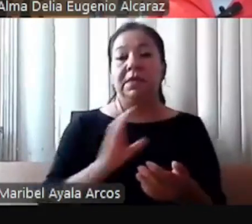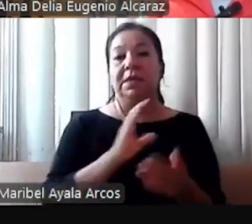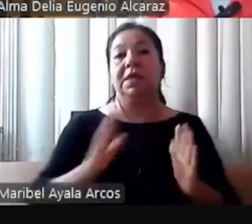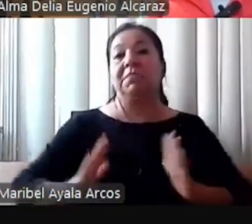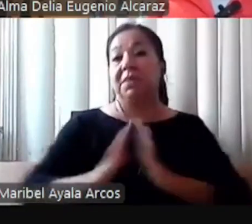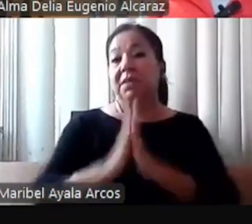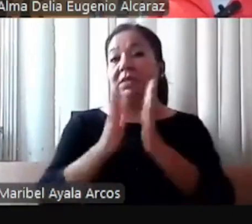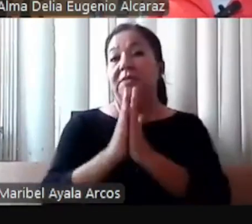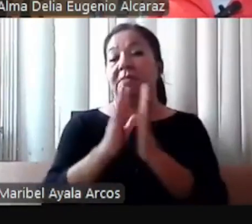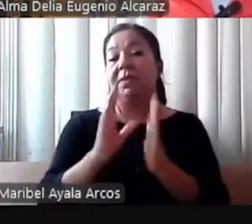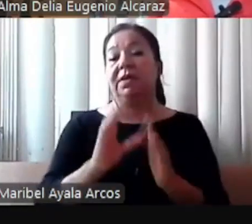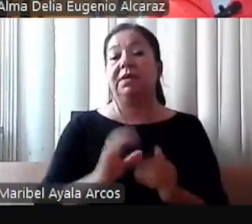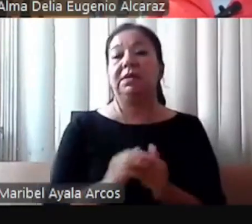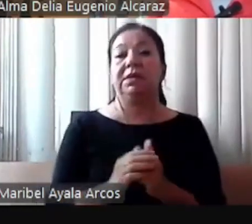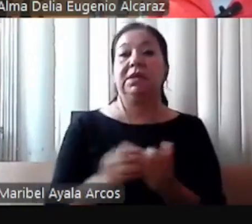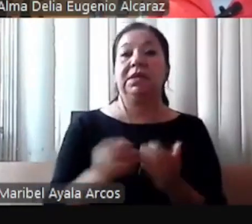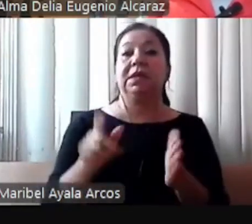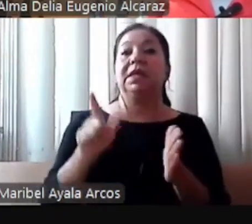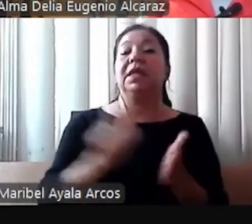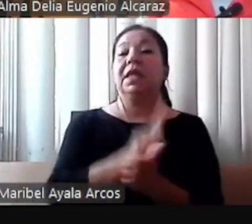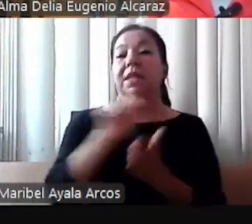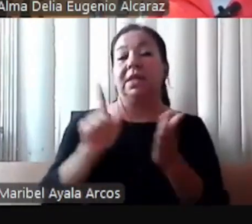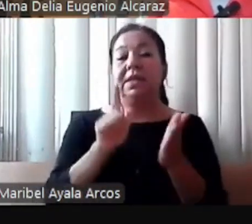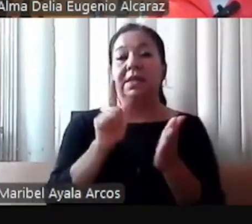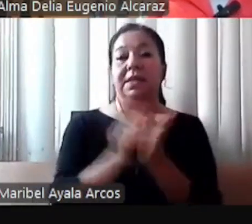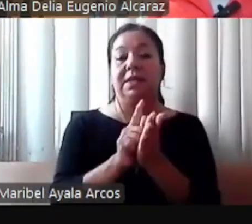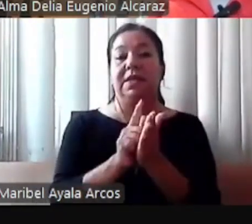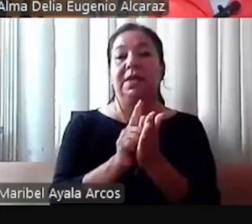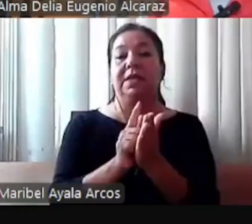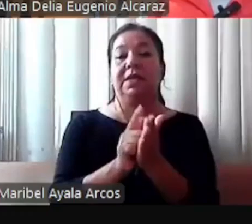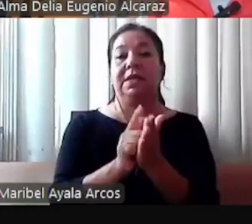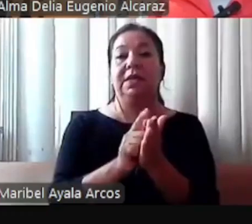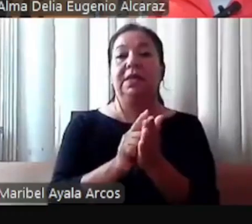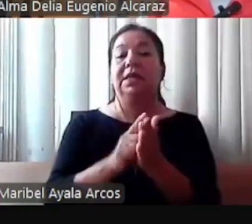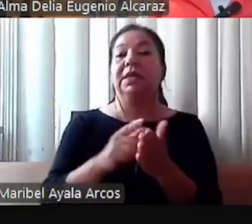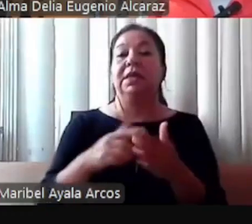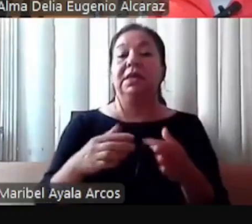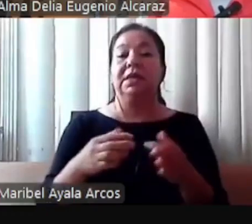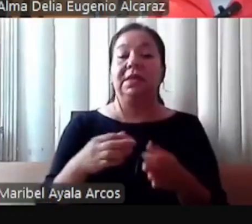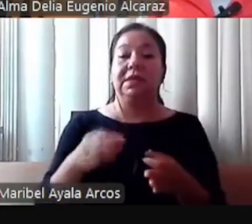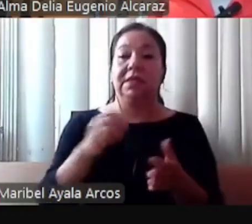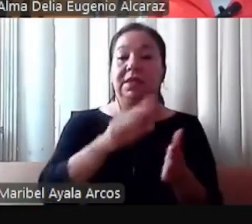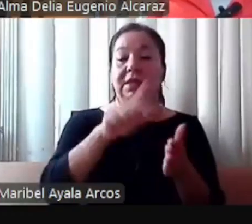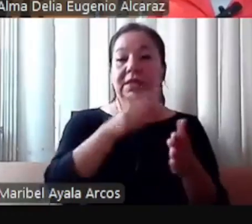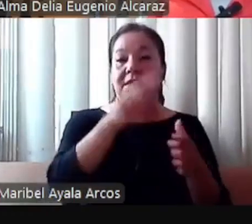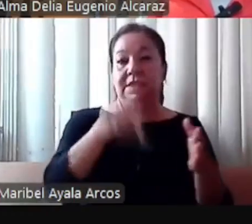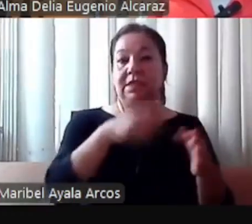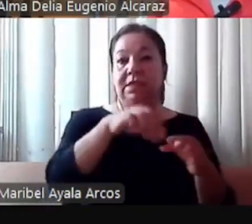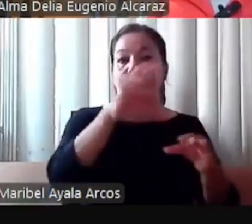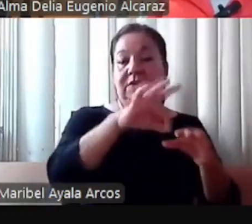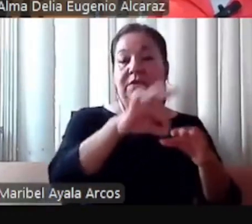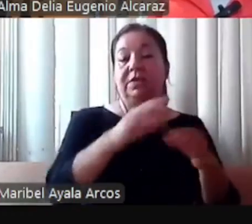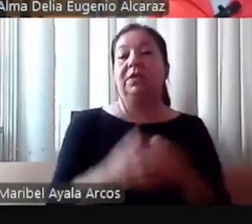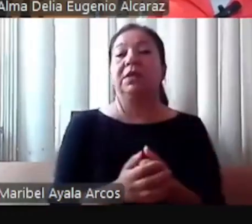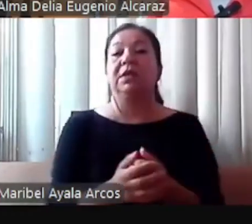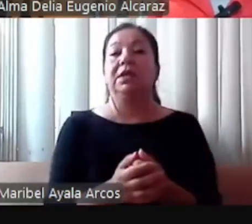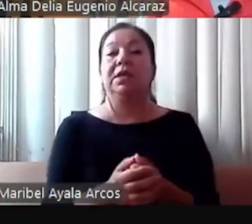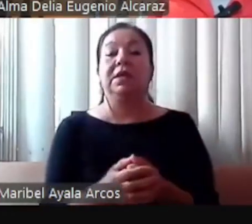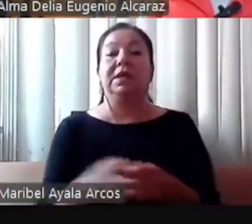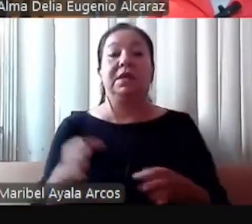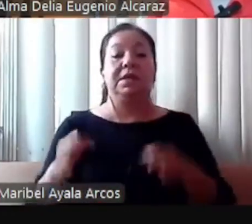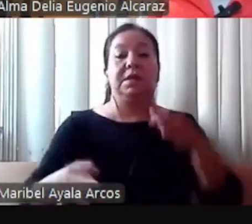artículo 288 de la Ley de Instituciones y Procedimientos Electorales, así como la posible transgresión al interés superior de la